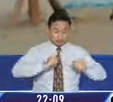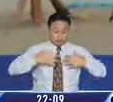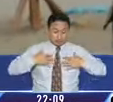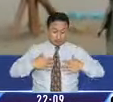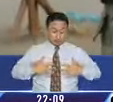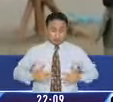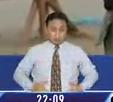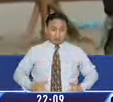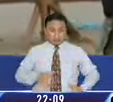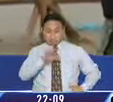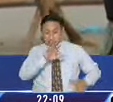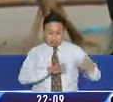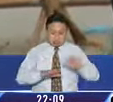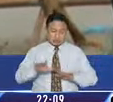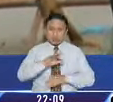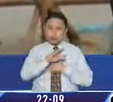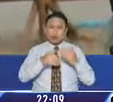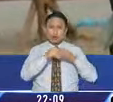todo, pero